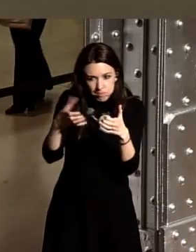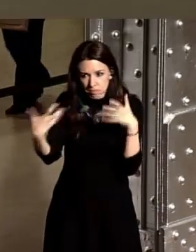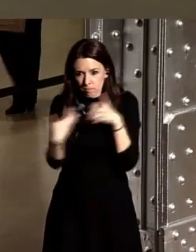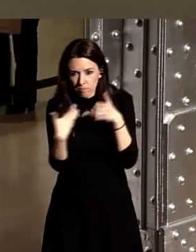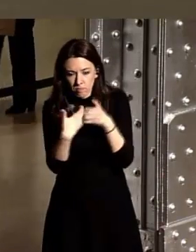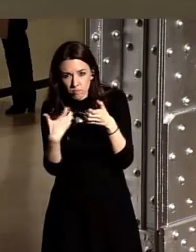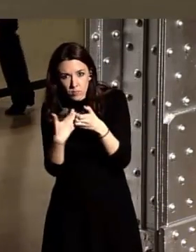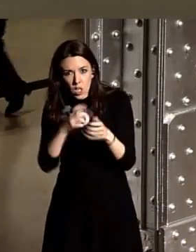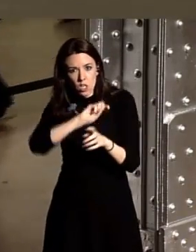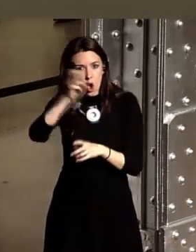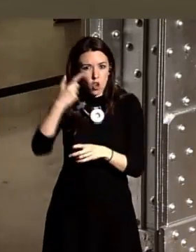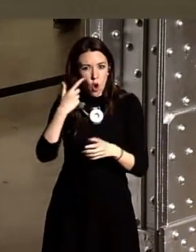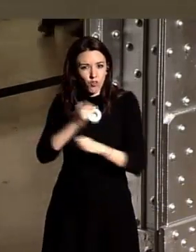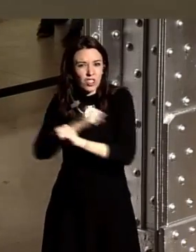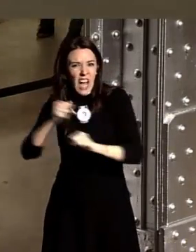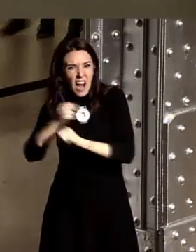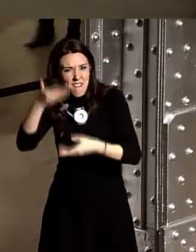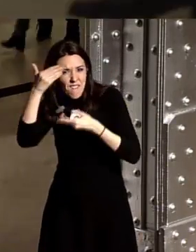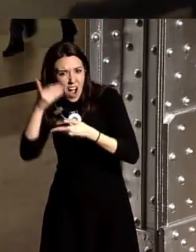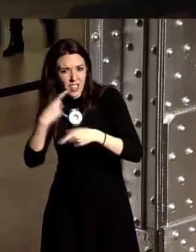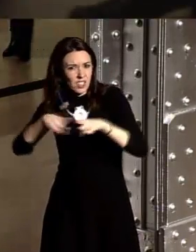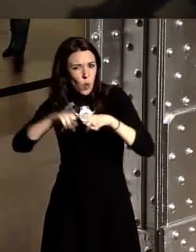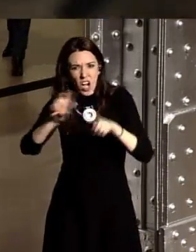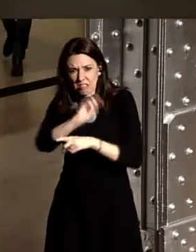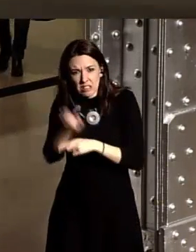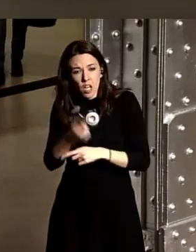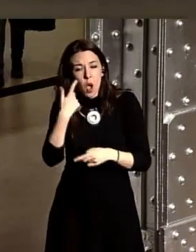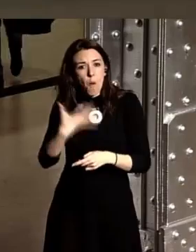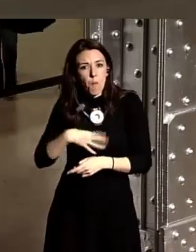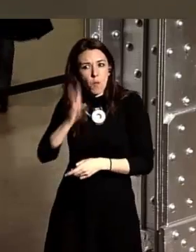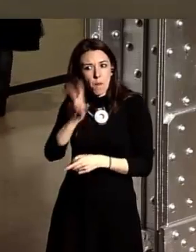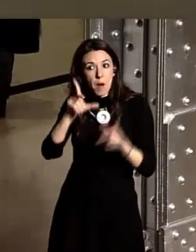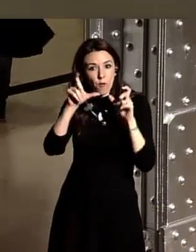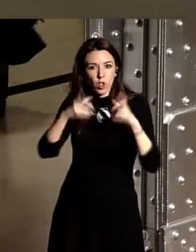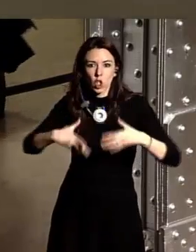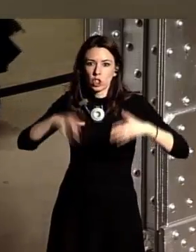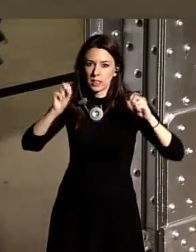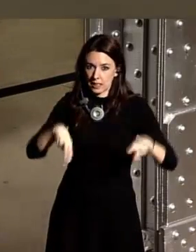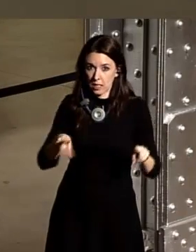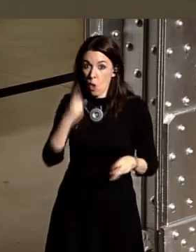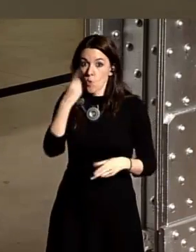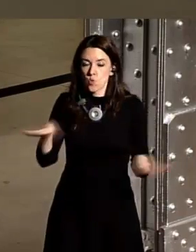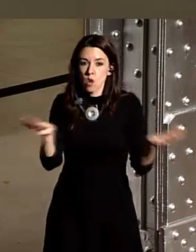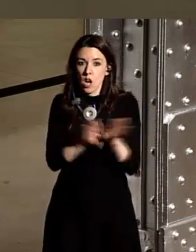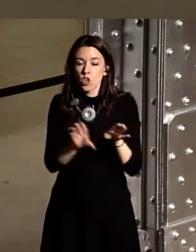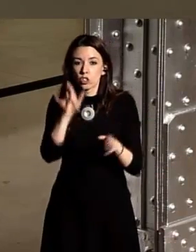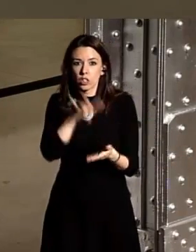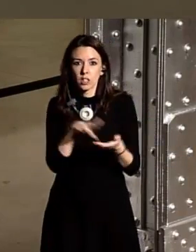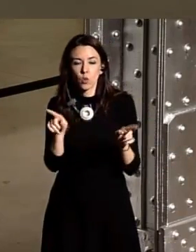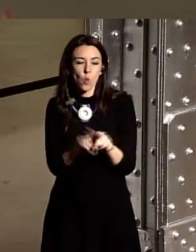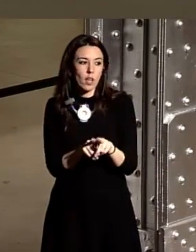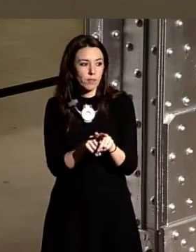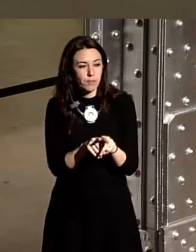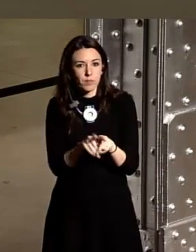los talibanes y todo, y podíamos ver, pero sin sacar fotos ni nada. Una noche había